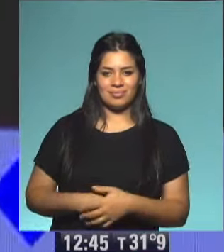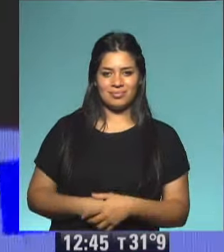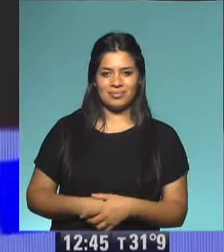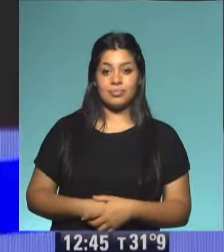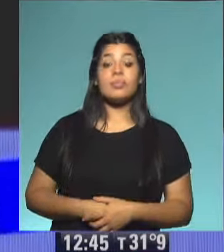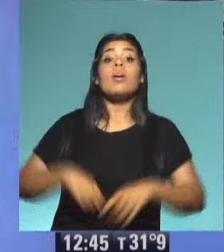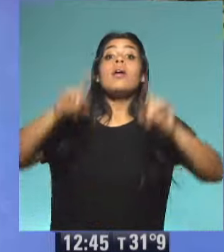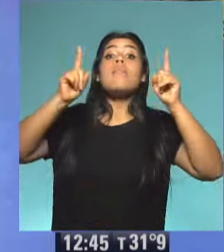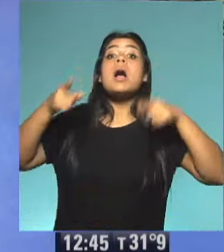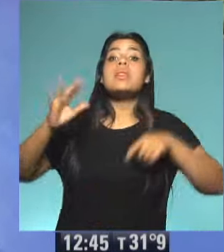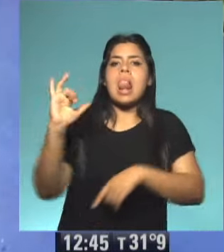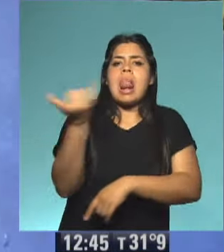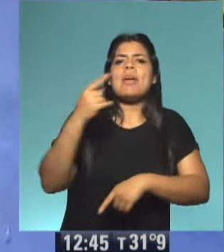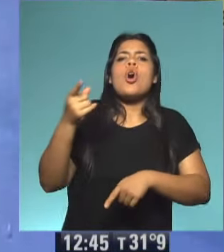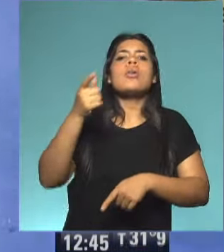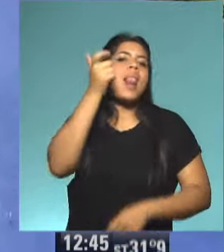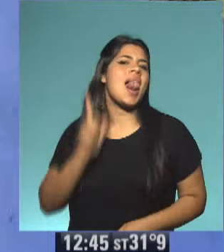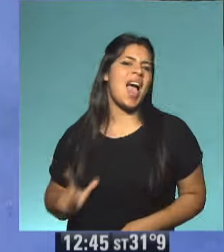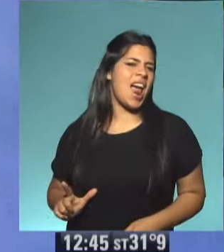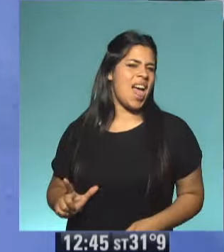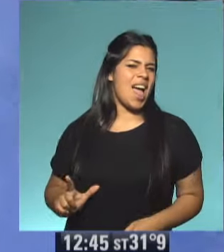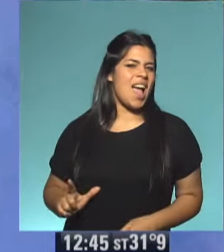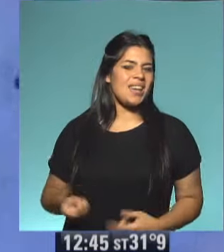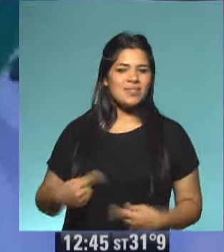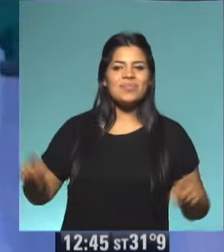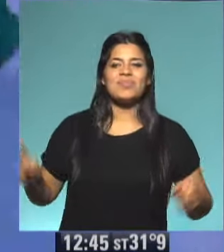¡La maestra estrella, Lara!